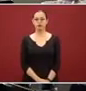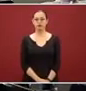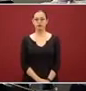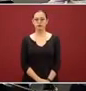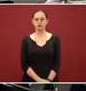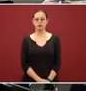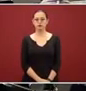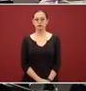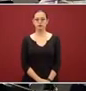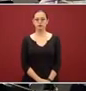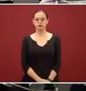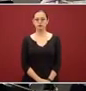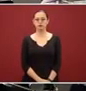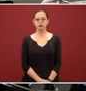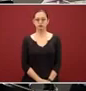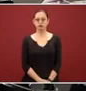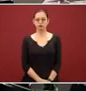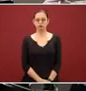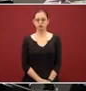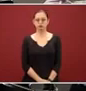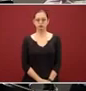iniciales del